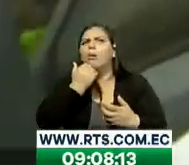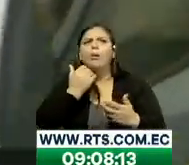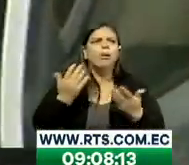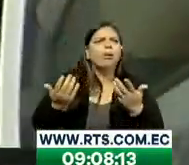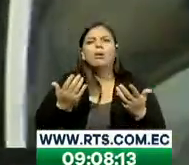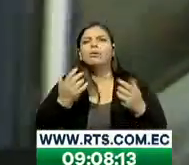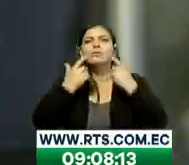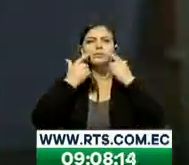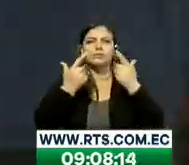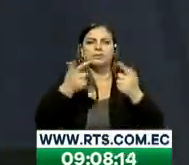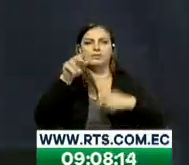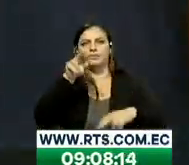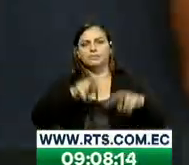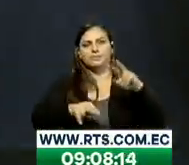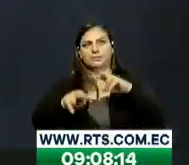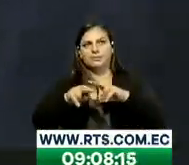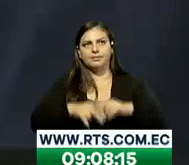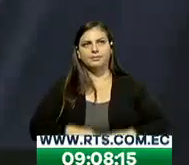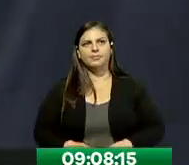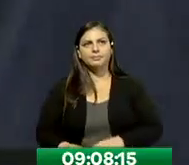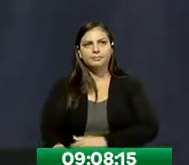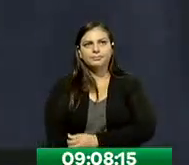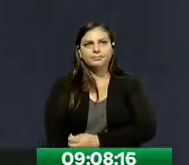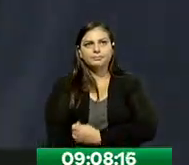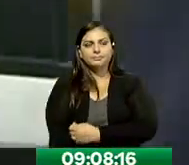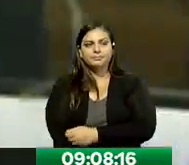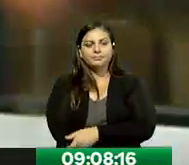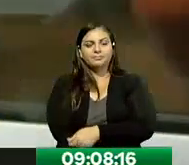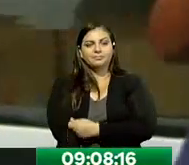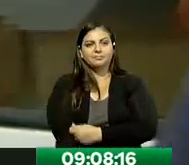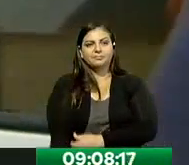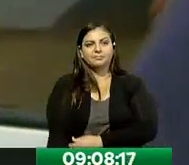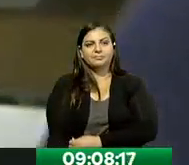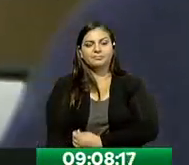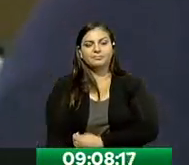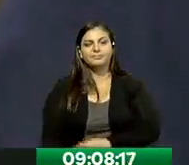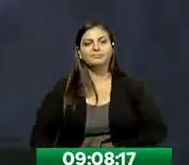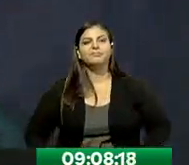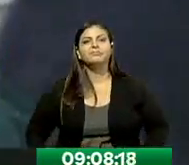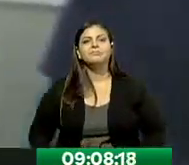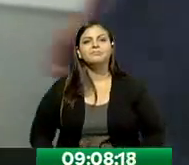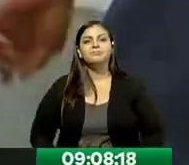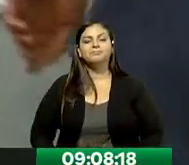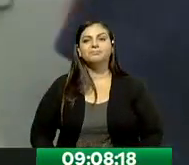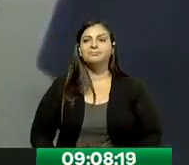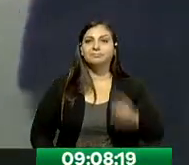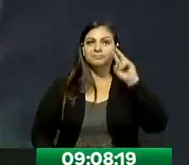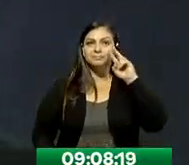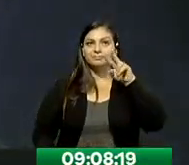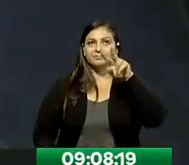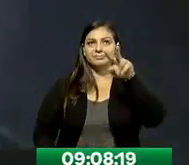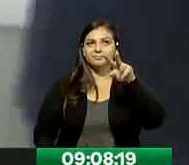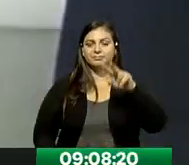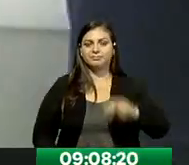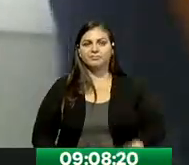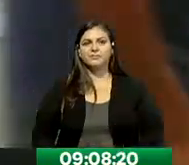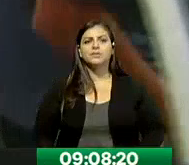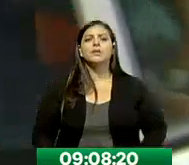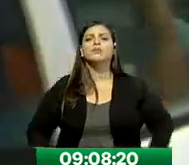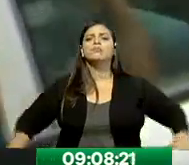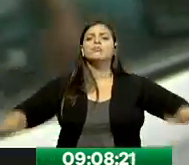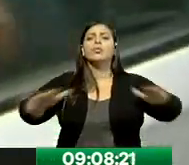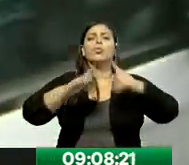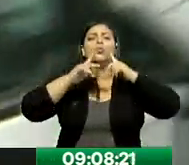en general. Pero en esta operación, ojo, no solo es cuestión de cuidar a